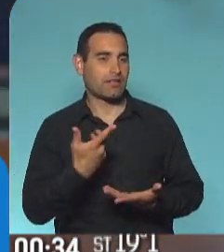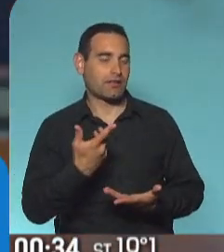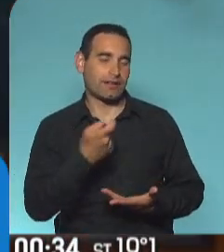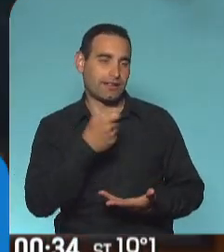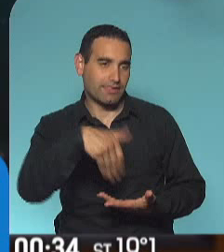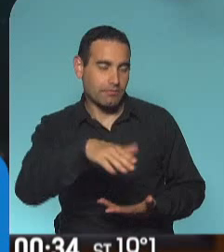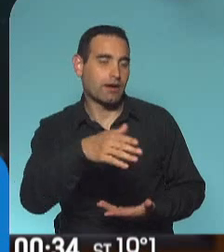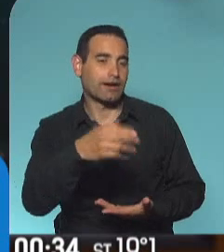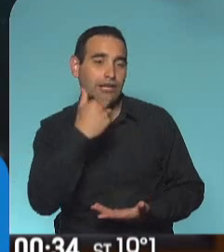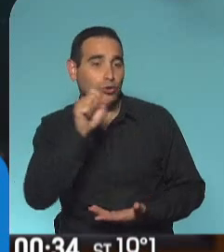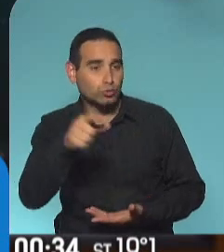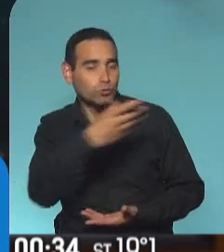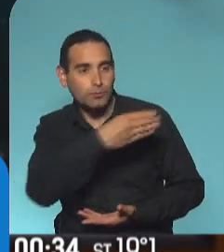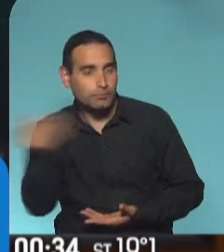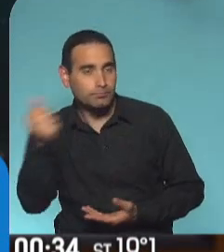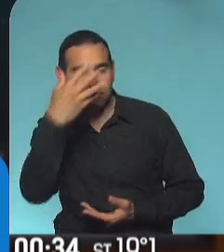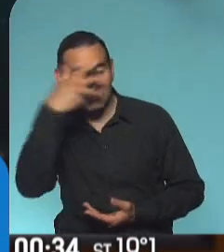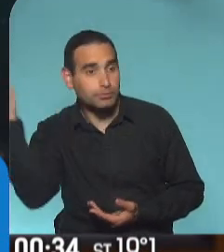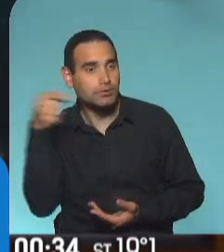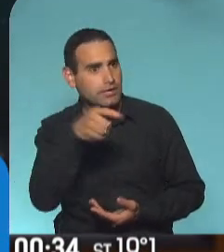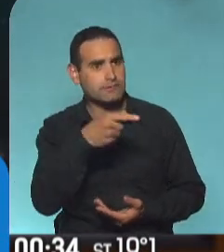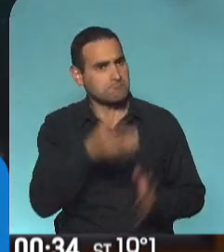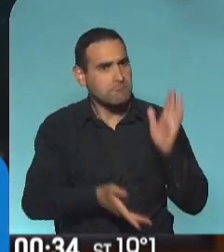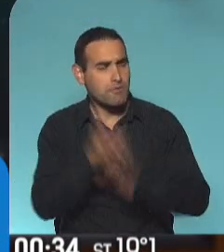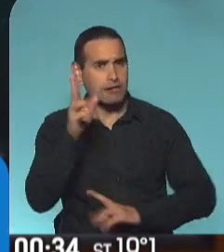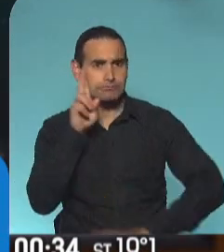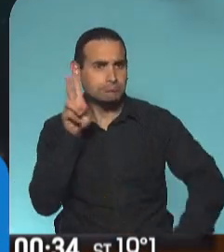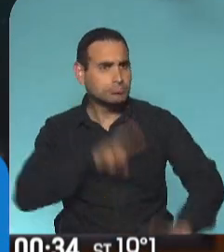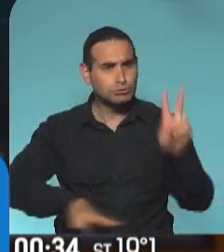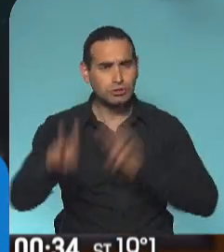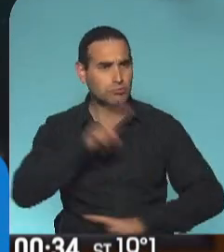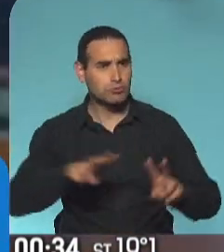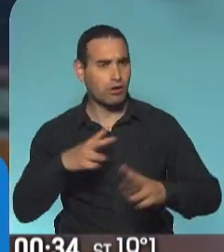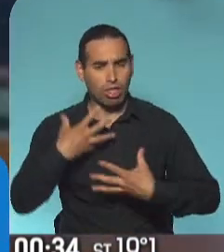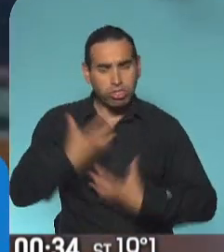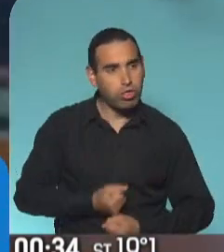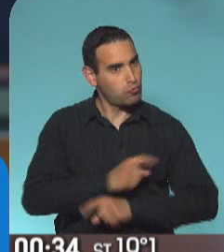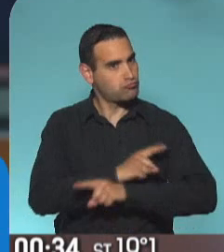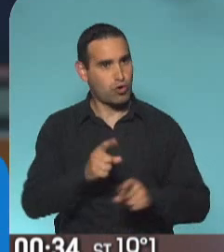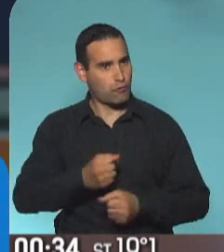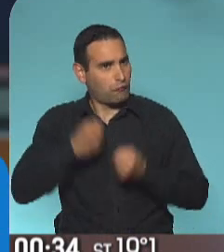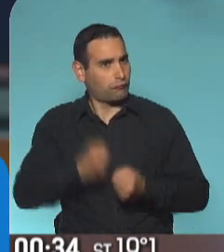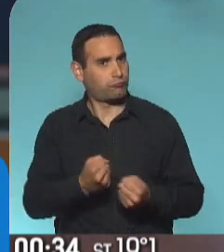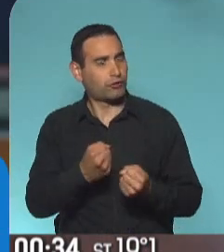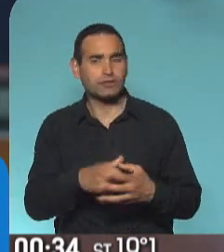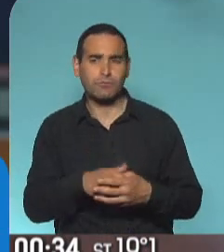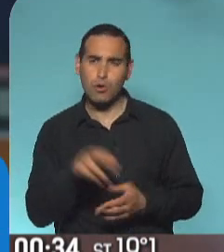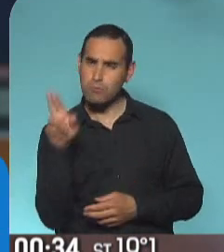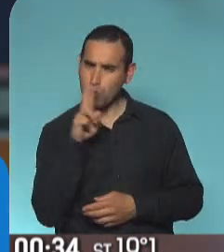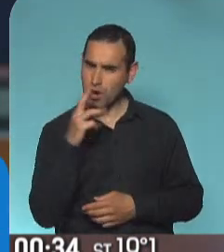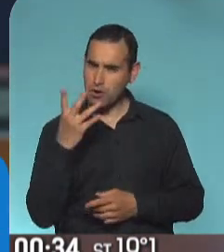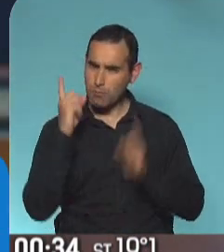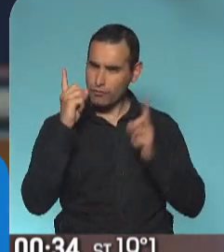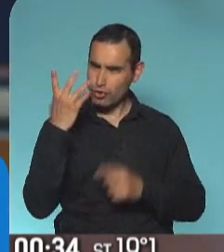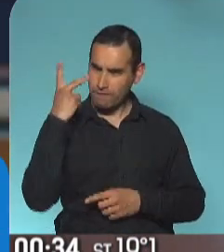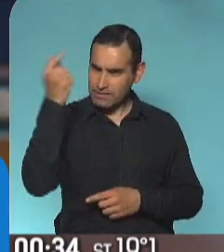tragedia salir a buscarlo y no romperse en el camino, ¿no? Claro. Ahora, de una profesora de francés se